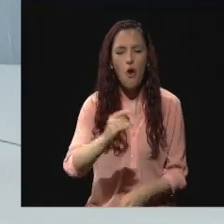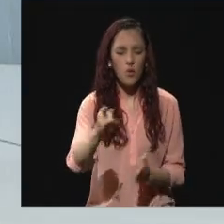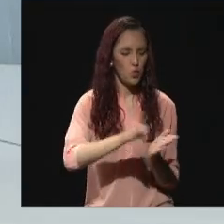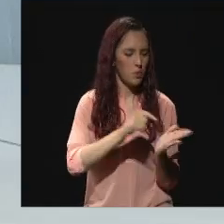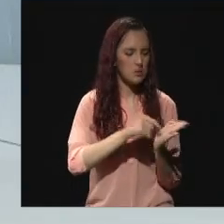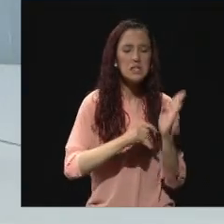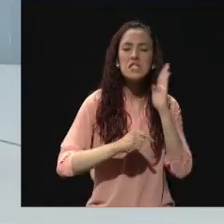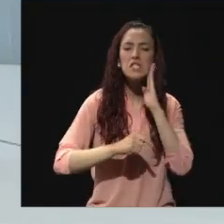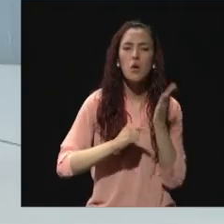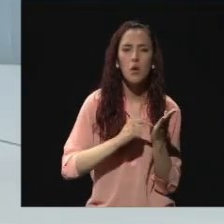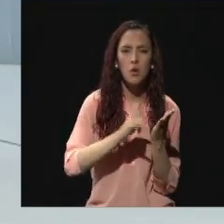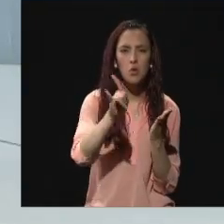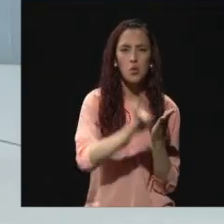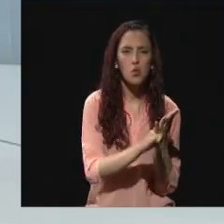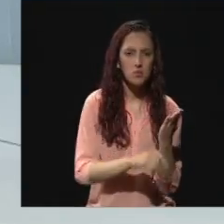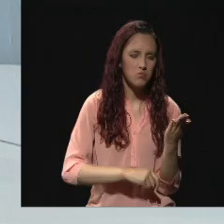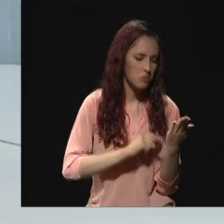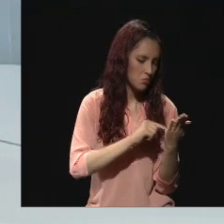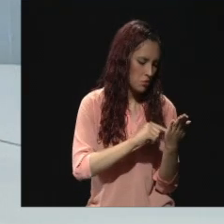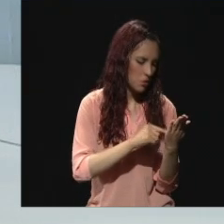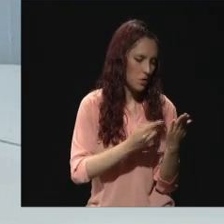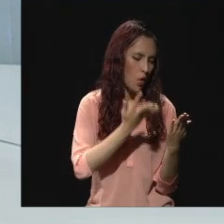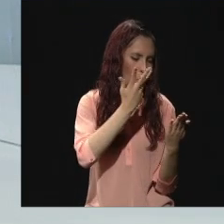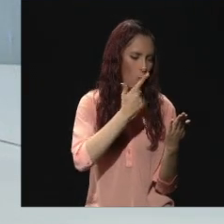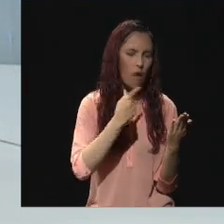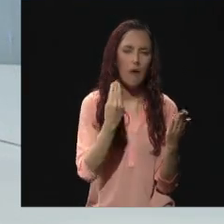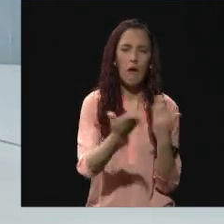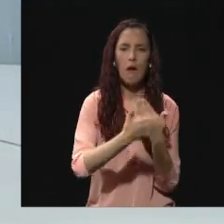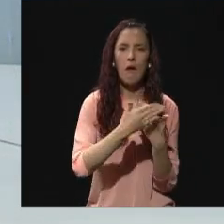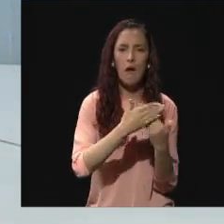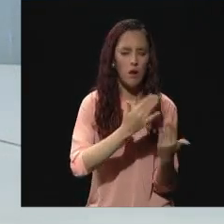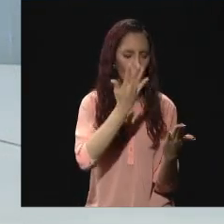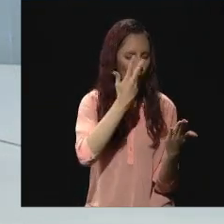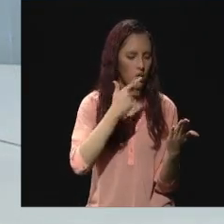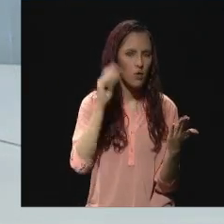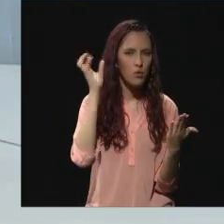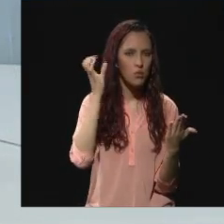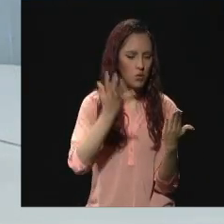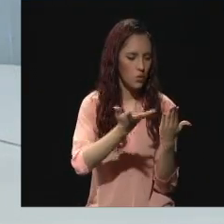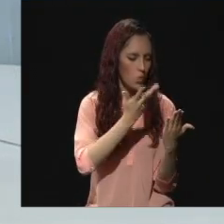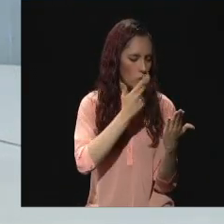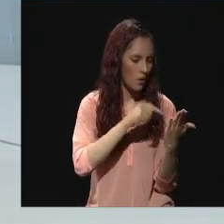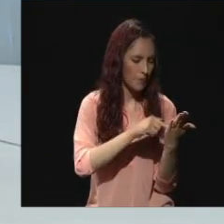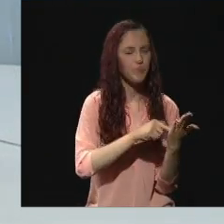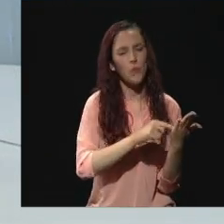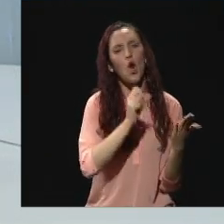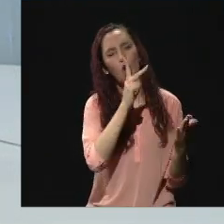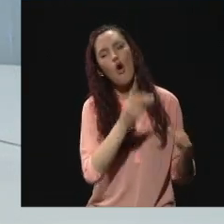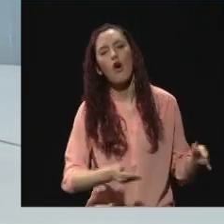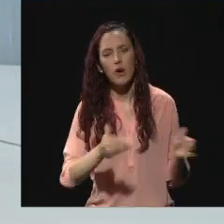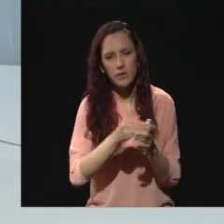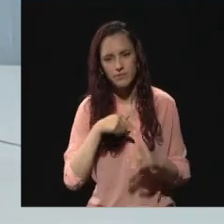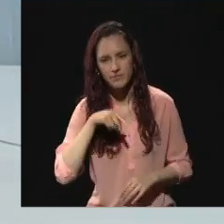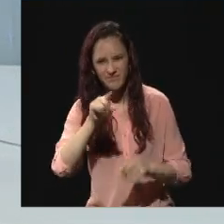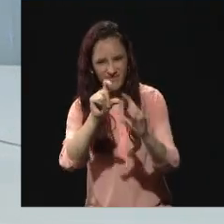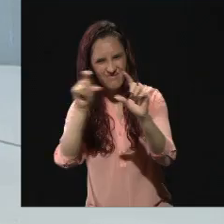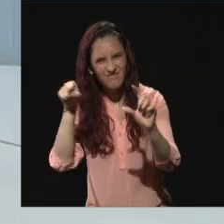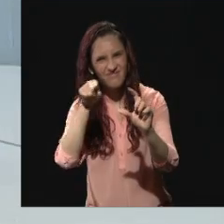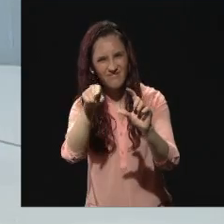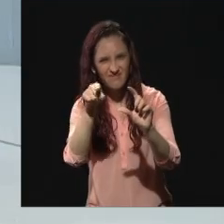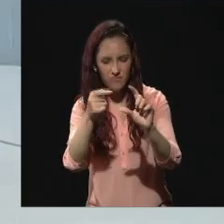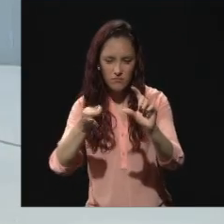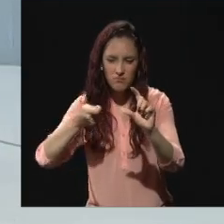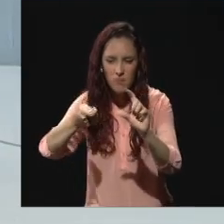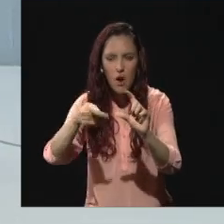donde sea se le acabó su consumo por favor cargue lo de nuevo y no carga el medidor tiene un tiene un contador que va